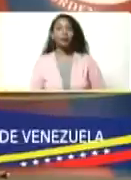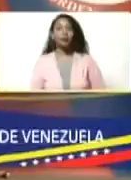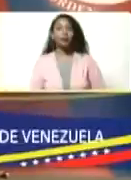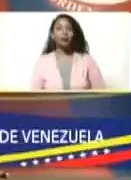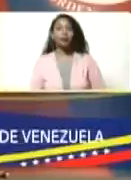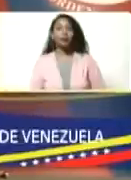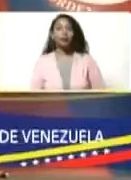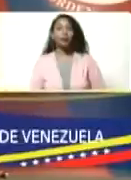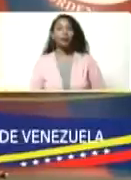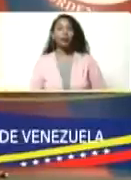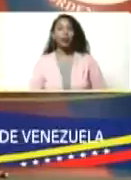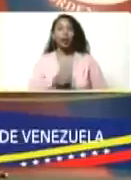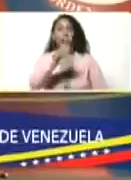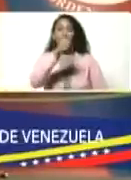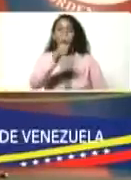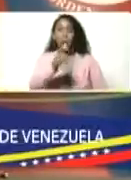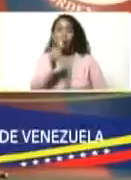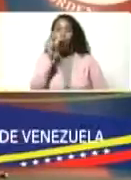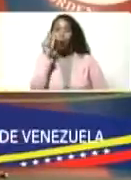Ciudadano presidente